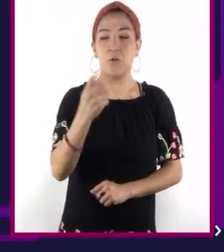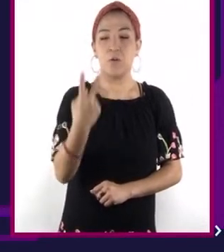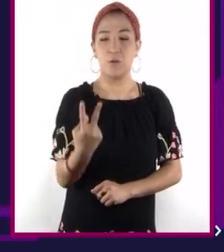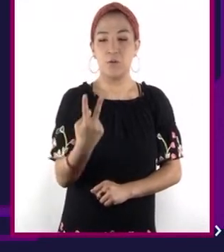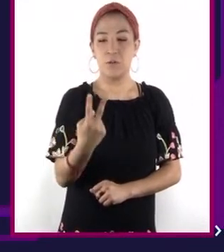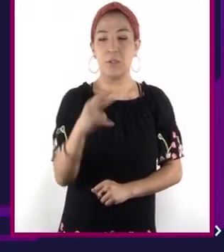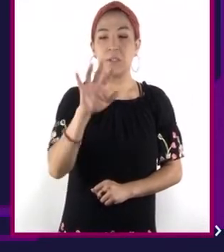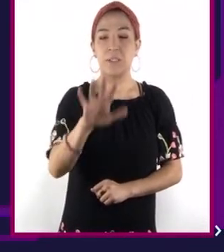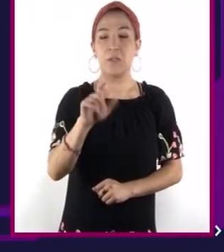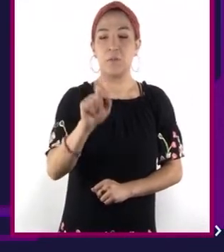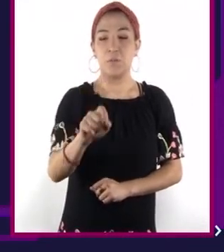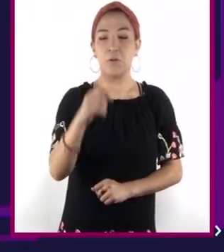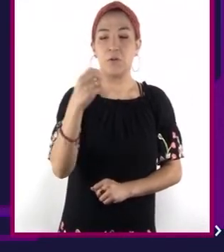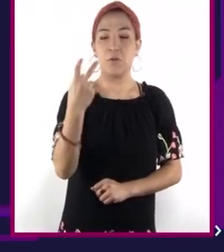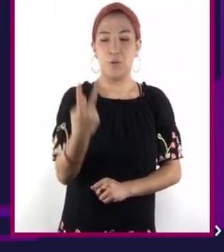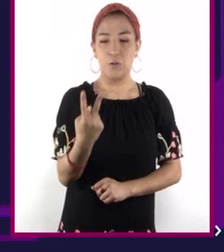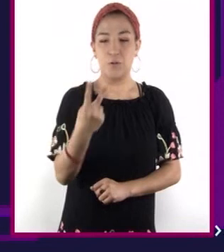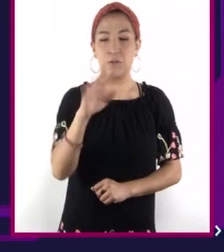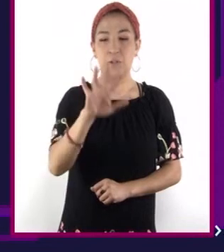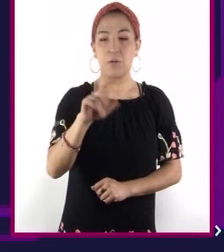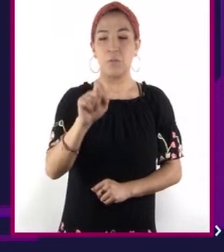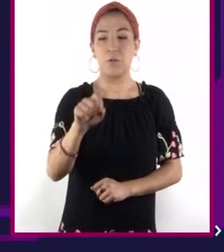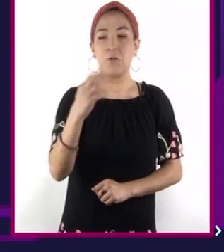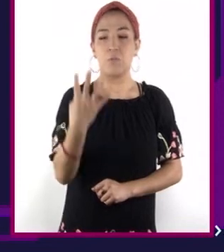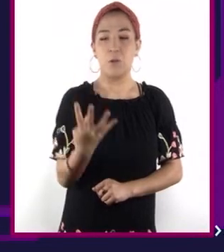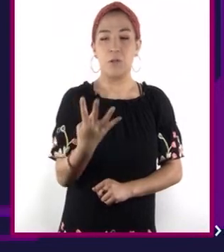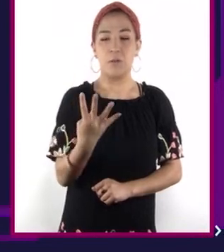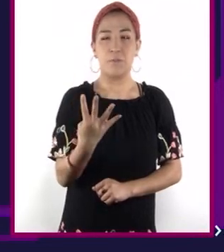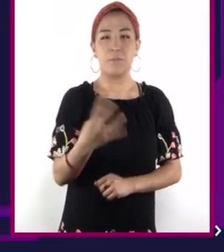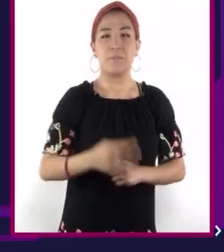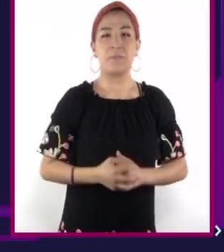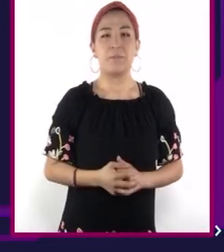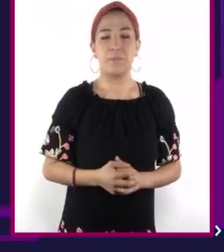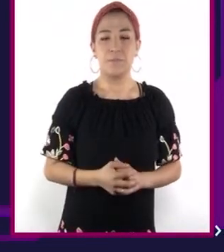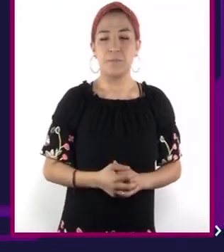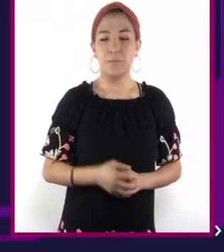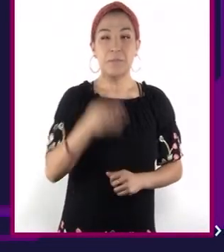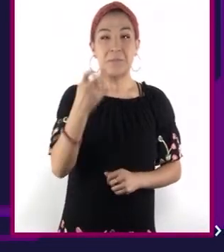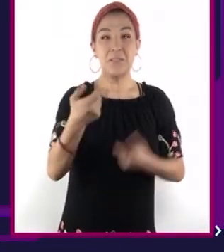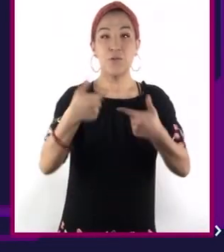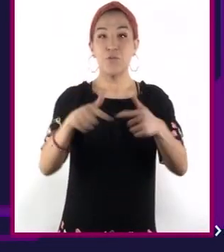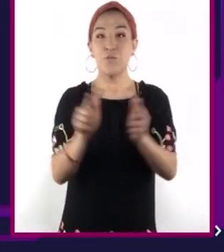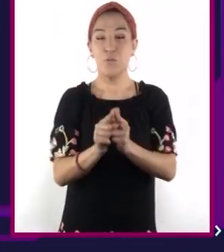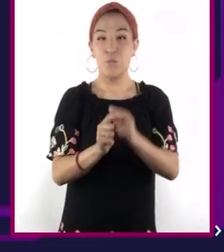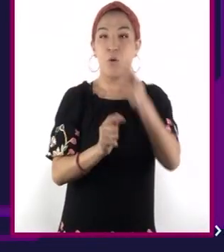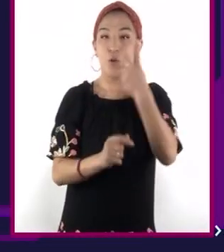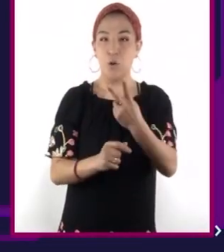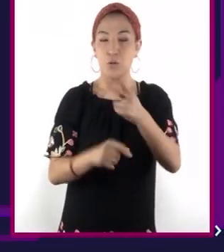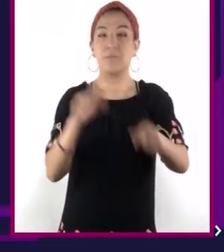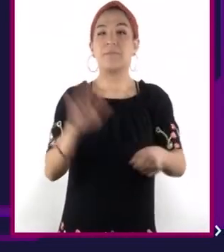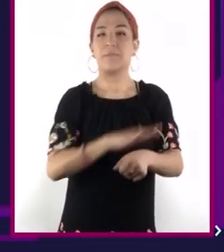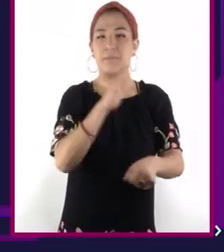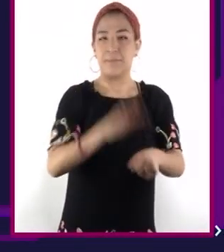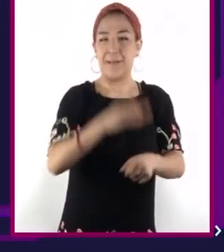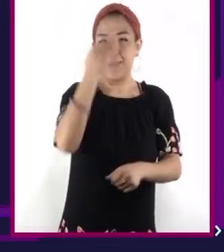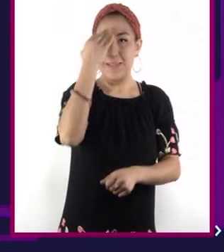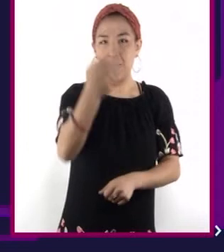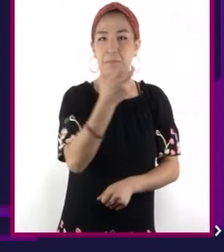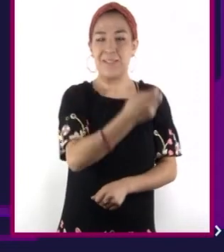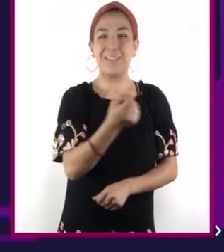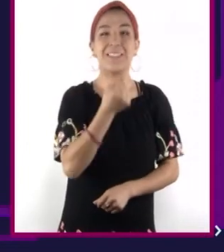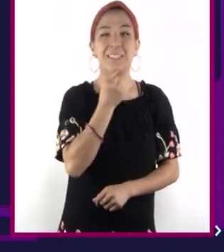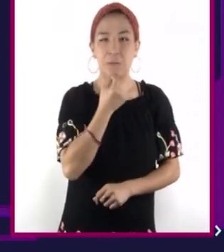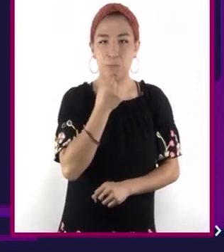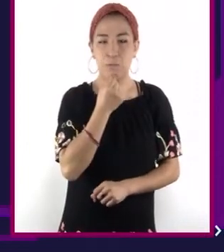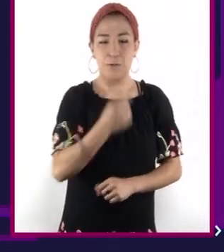5.2, 5.2, 5.4. El grupo 2 anotó los siguientes tiempos en